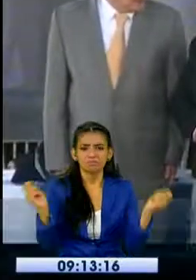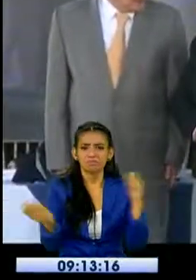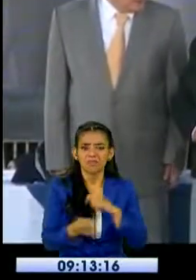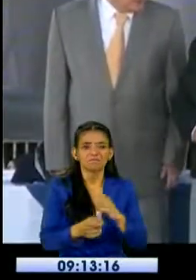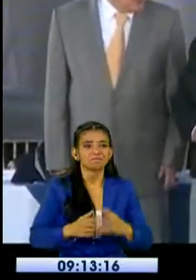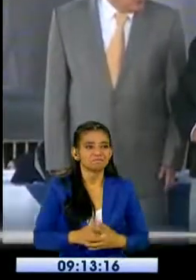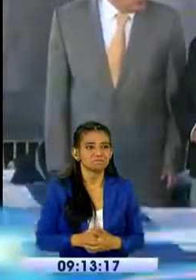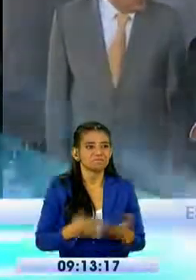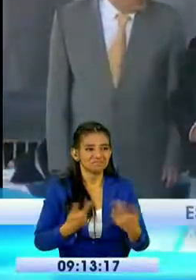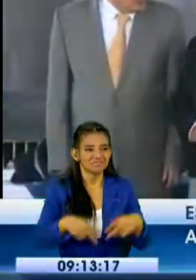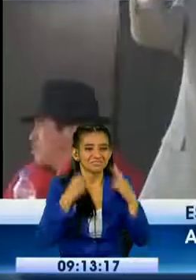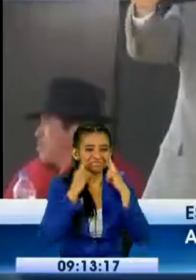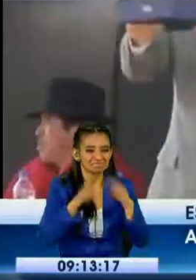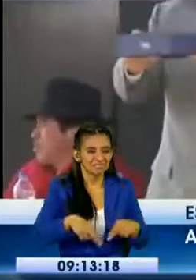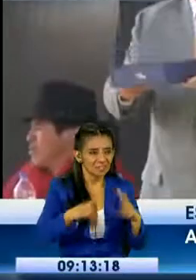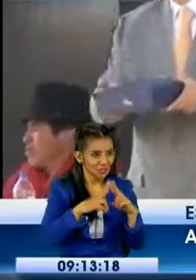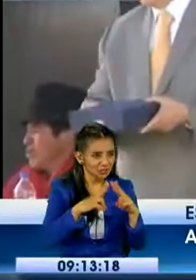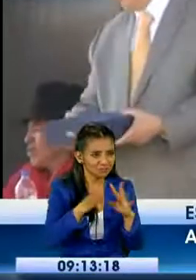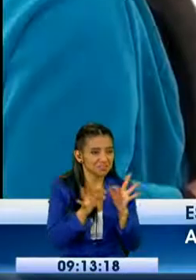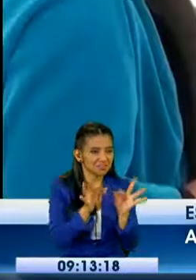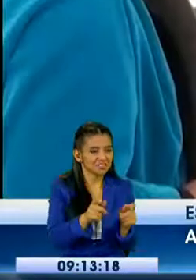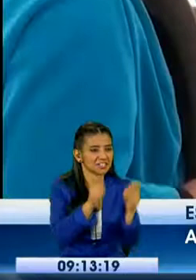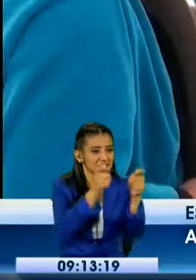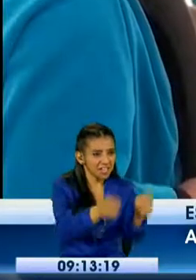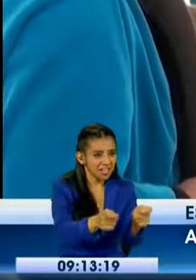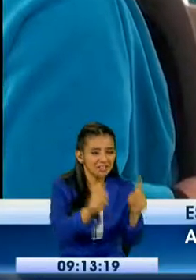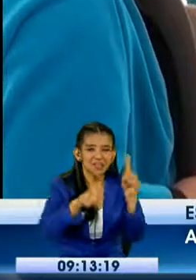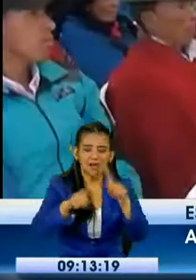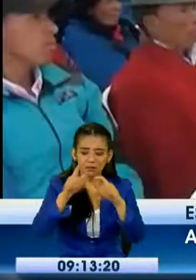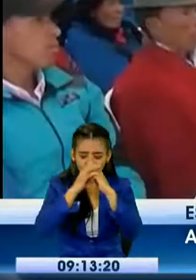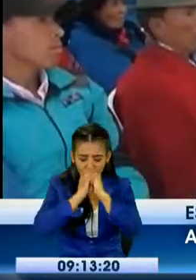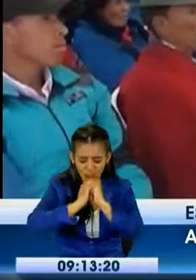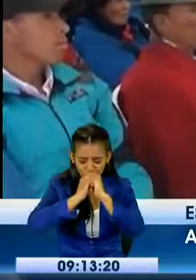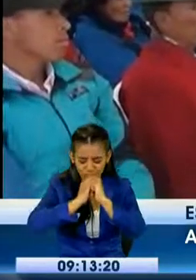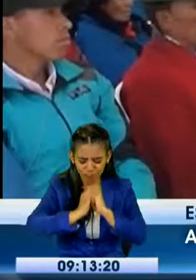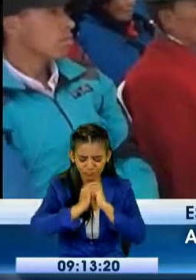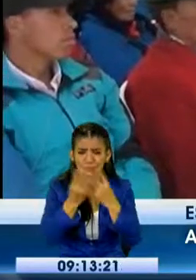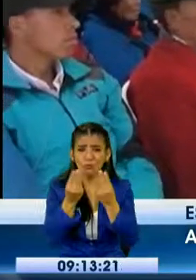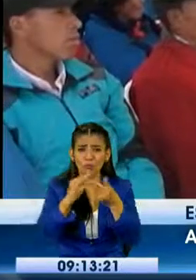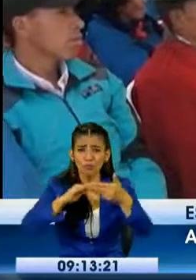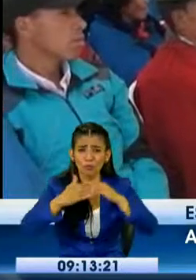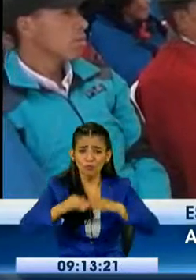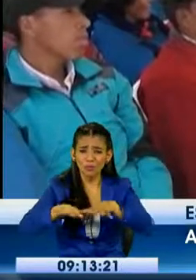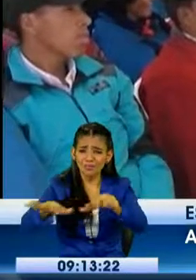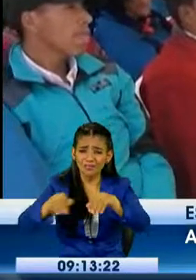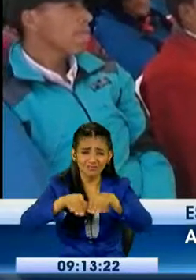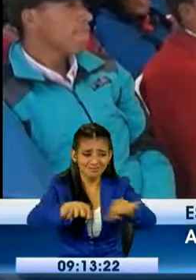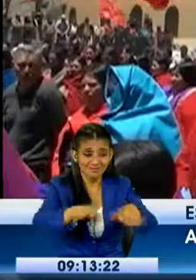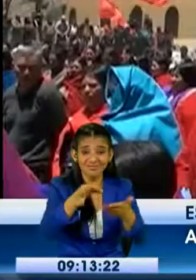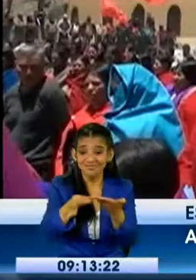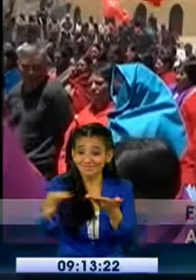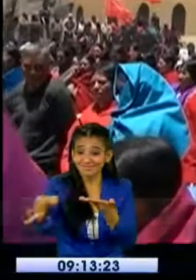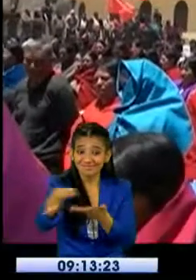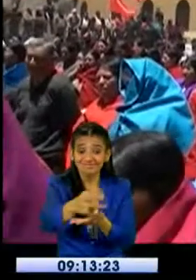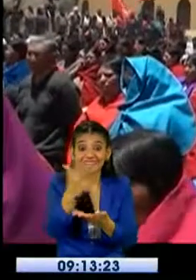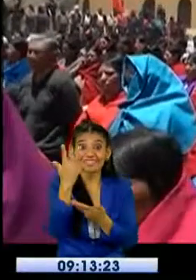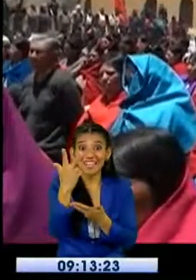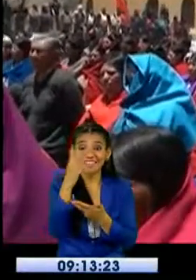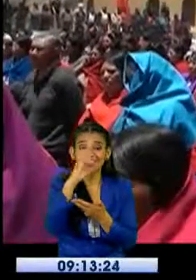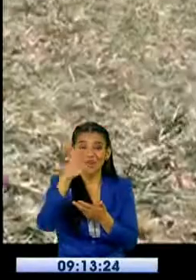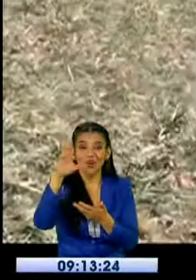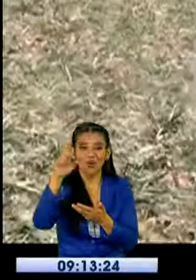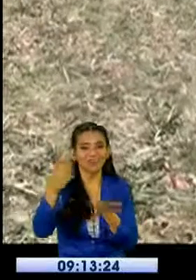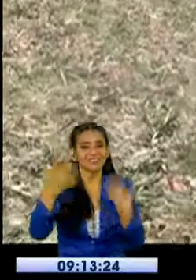medio de reconocimientos, regalos y oraciones, los cientos de comuneros de tres zonas de Colta quedaron con buenas